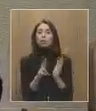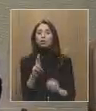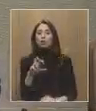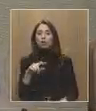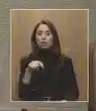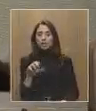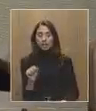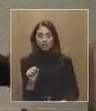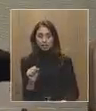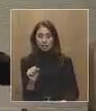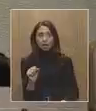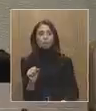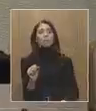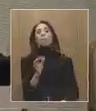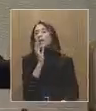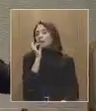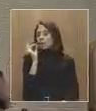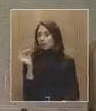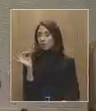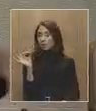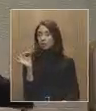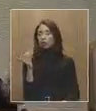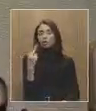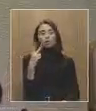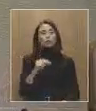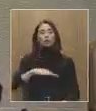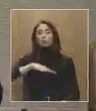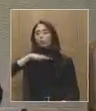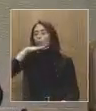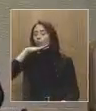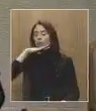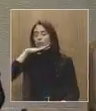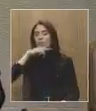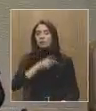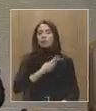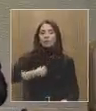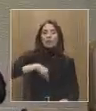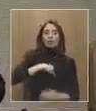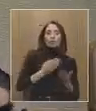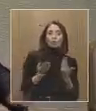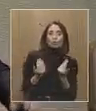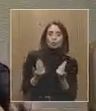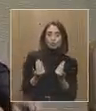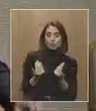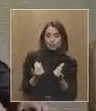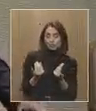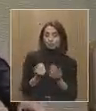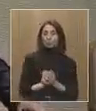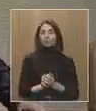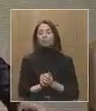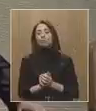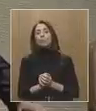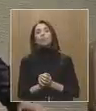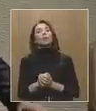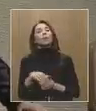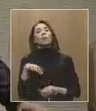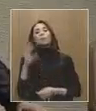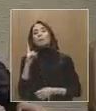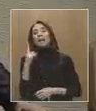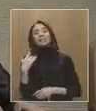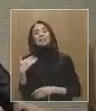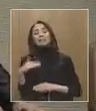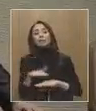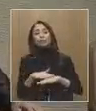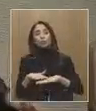renta, diciéndole que es completamente insuficiente respecto de nuestras expectativas. Pero lo que es más